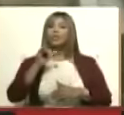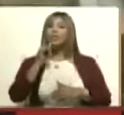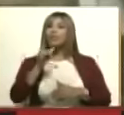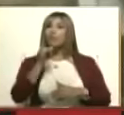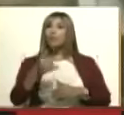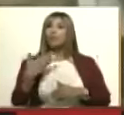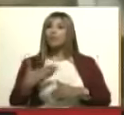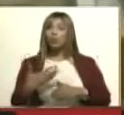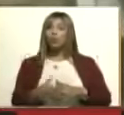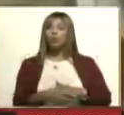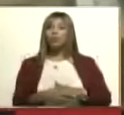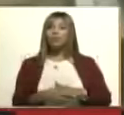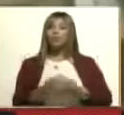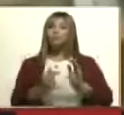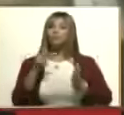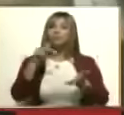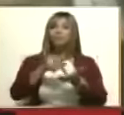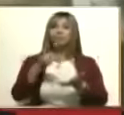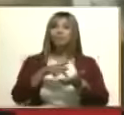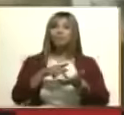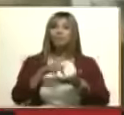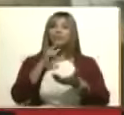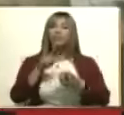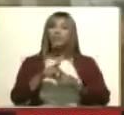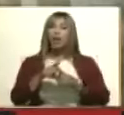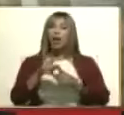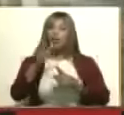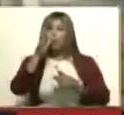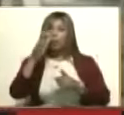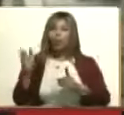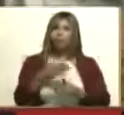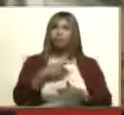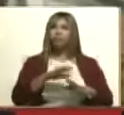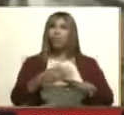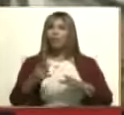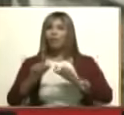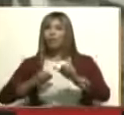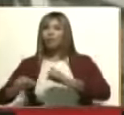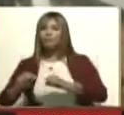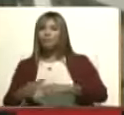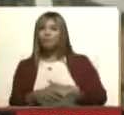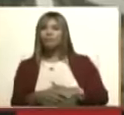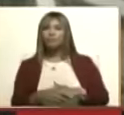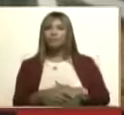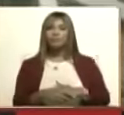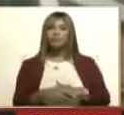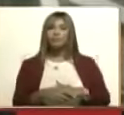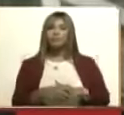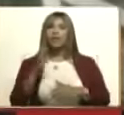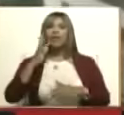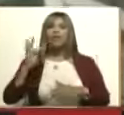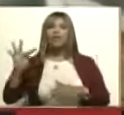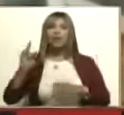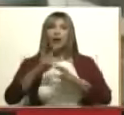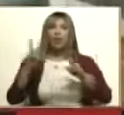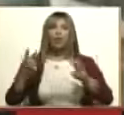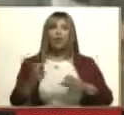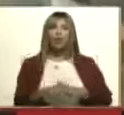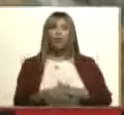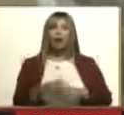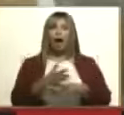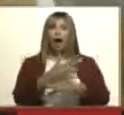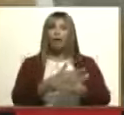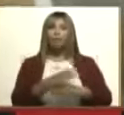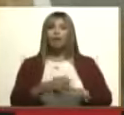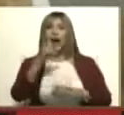importante acto que fue saboteado por la gestión de la exfiscal innombrable en su